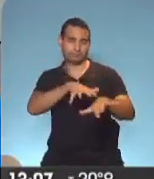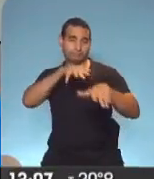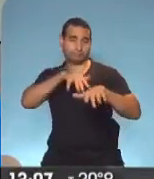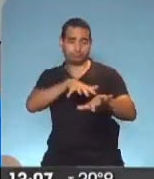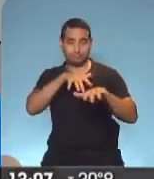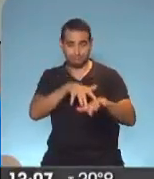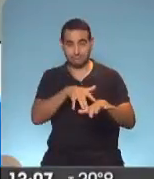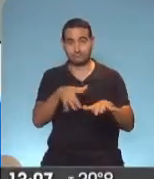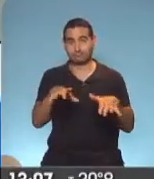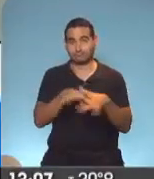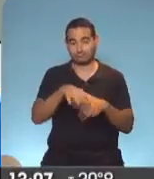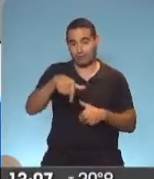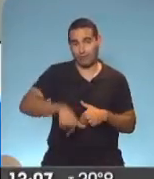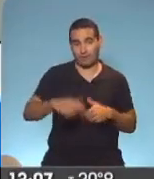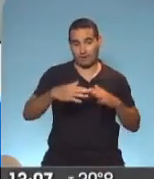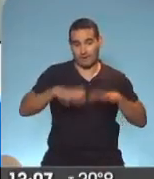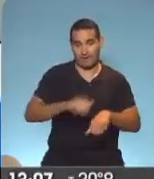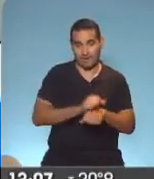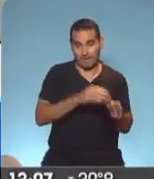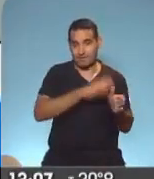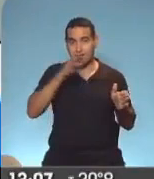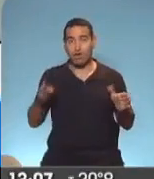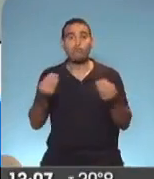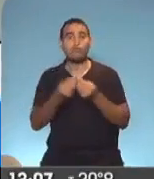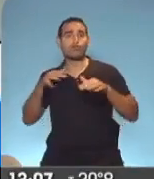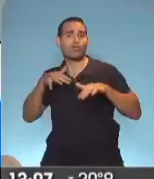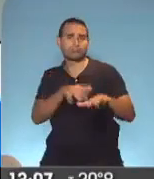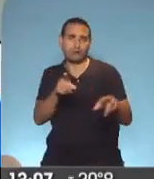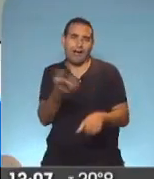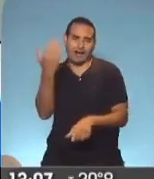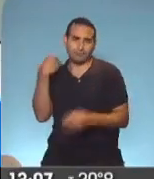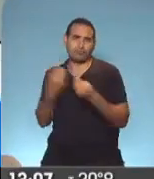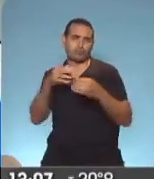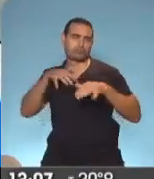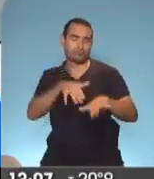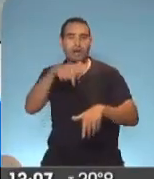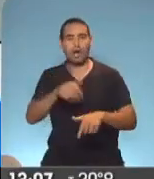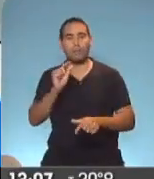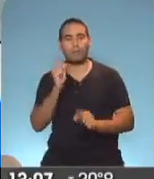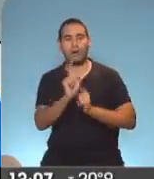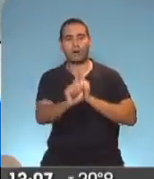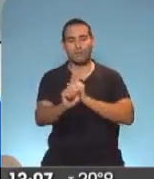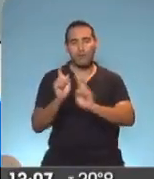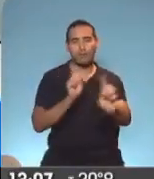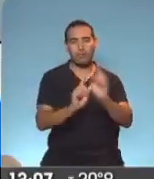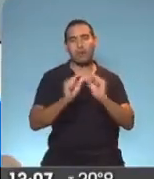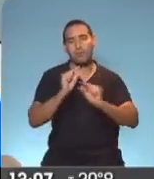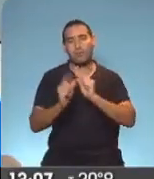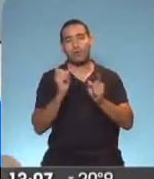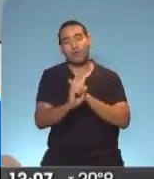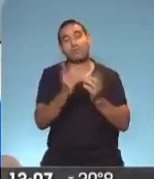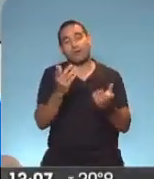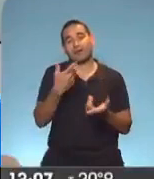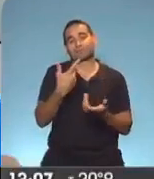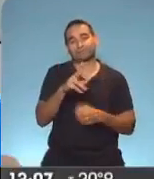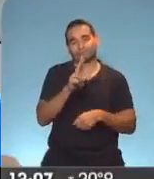justamente, como estamos en cuarentena, no entran en multitud como antes. Entran de a poco porque de todas maneras la gente le va pidiendo los permisos para